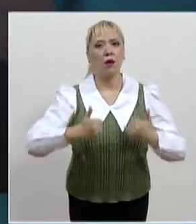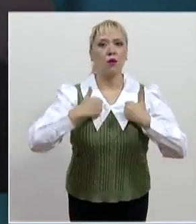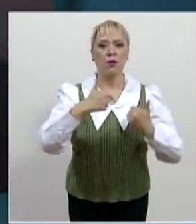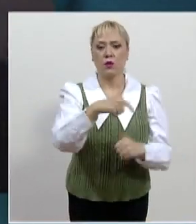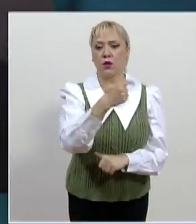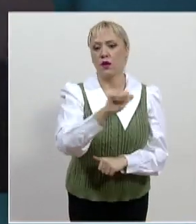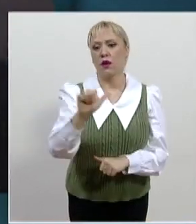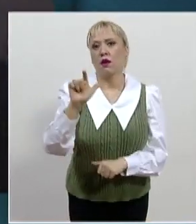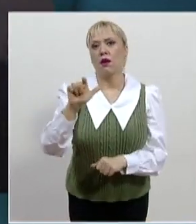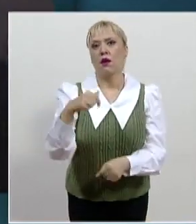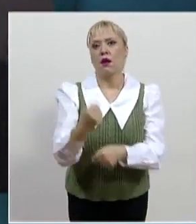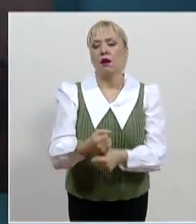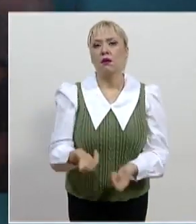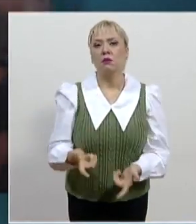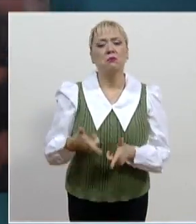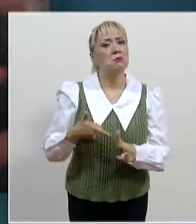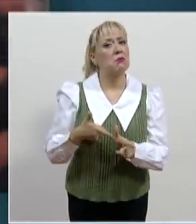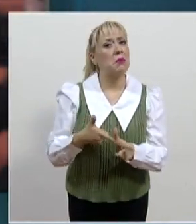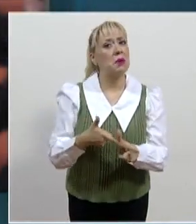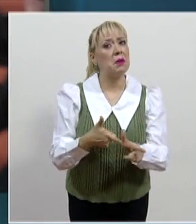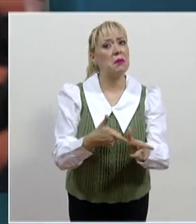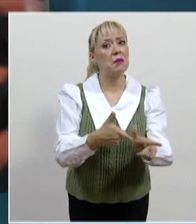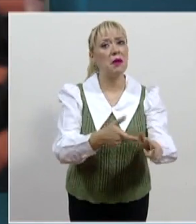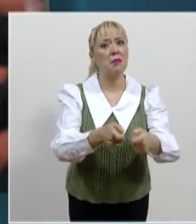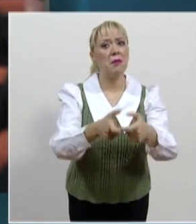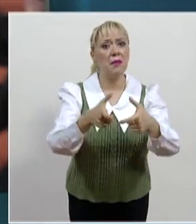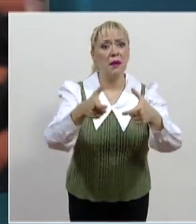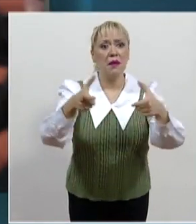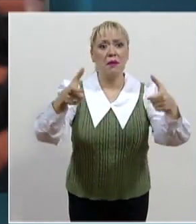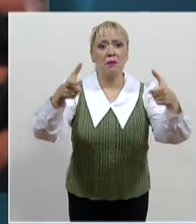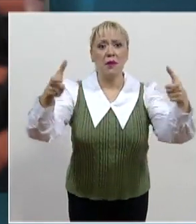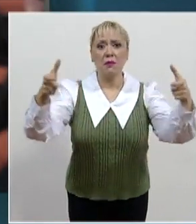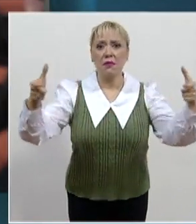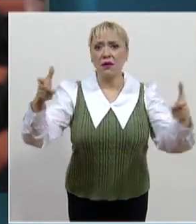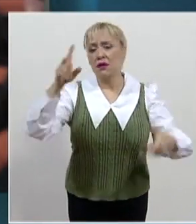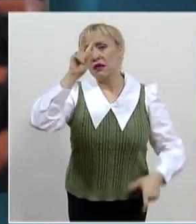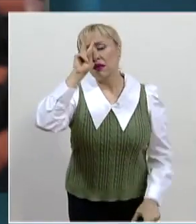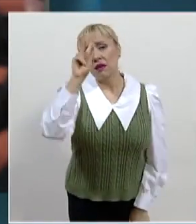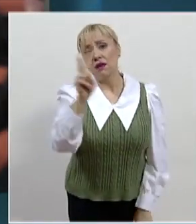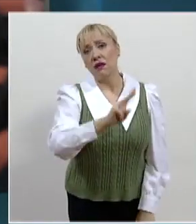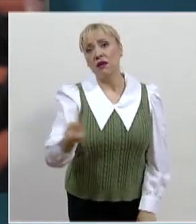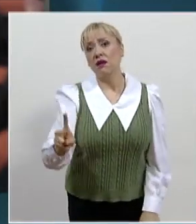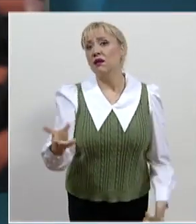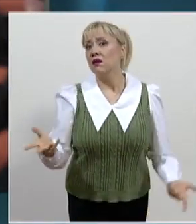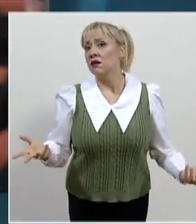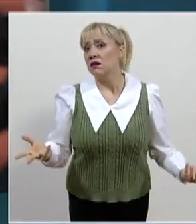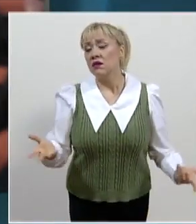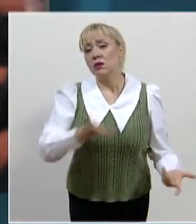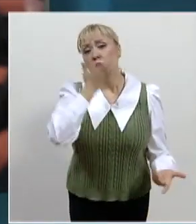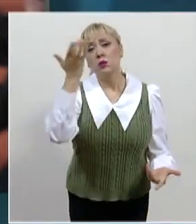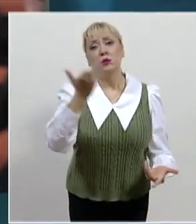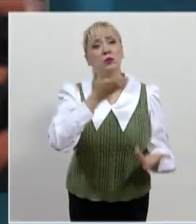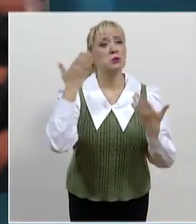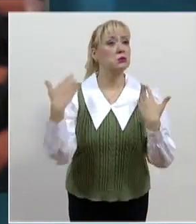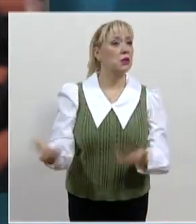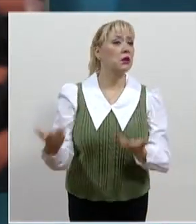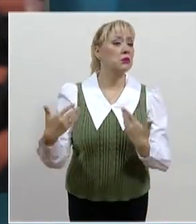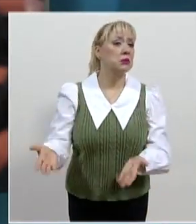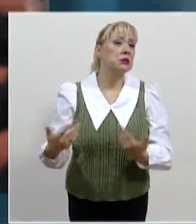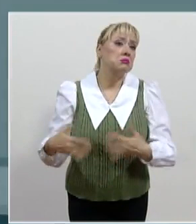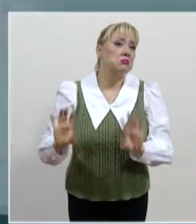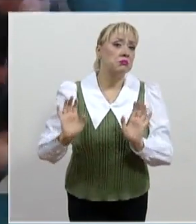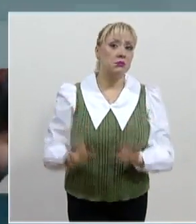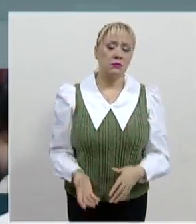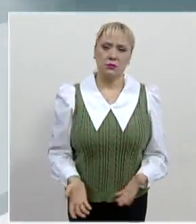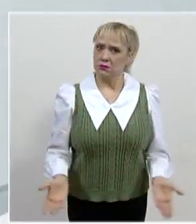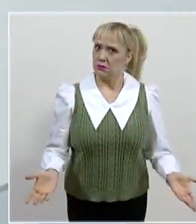adolescentes, que no paran, siguen creciendo y, lo que es peor, añadió, normalizándose.